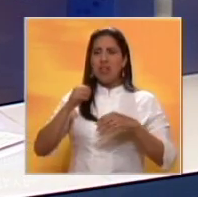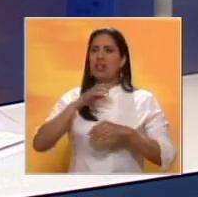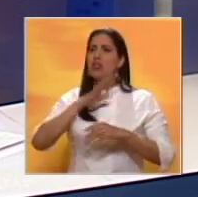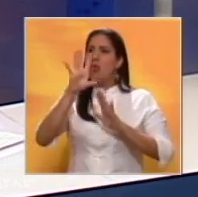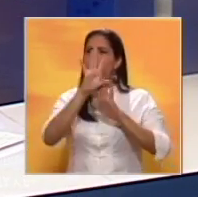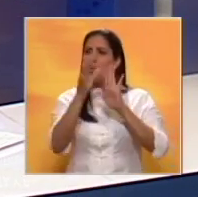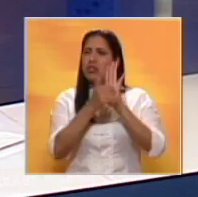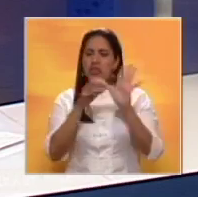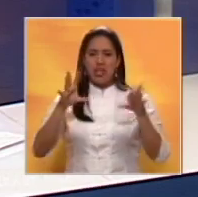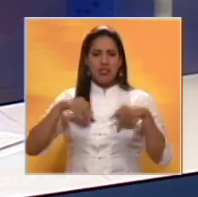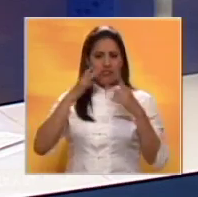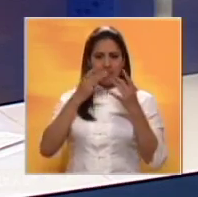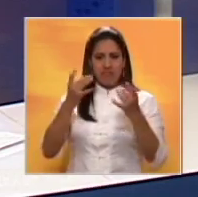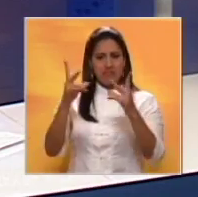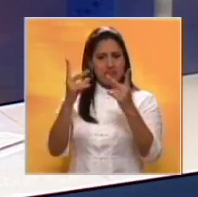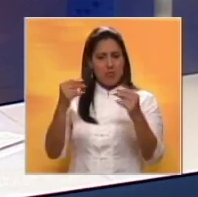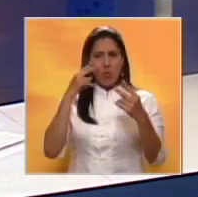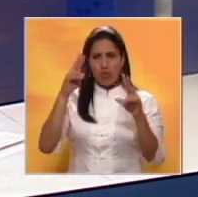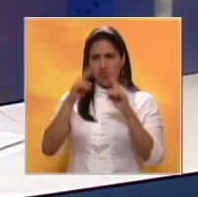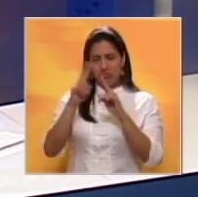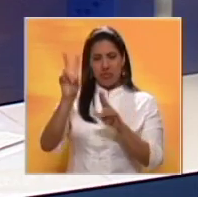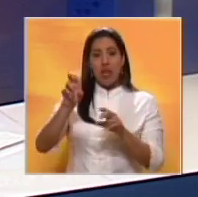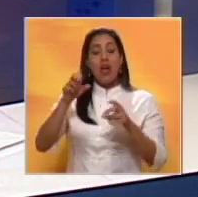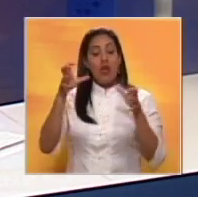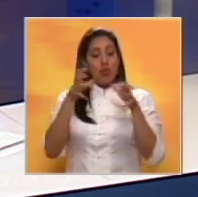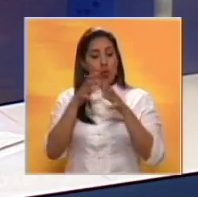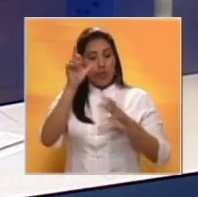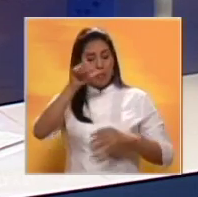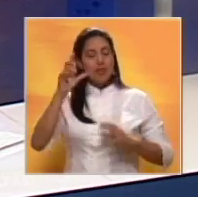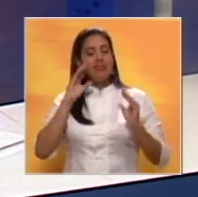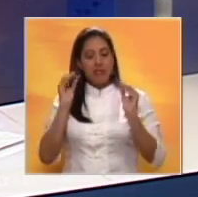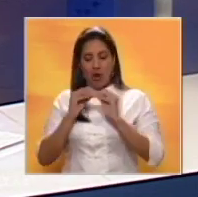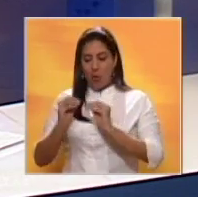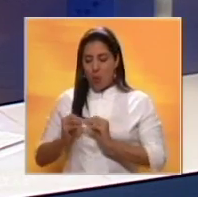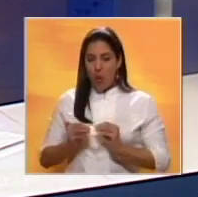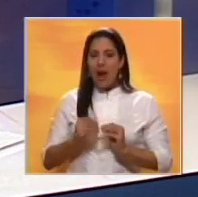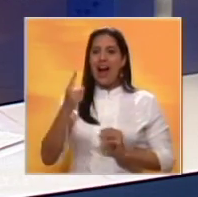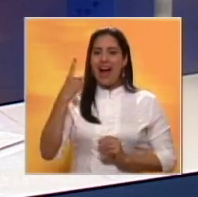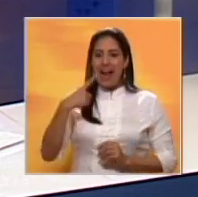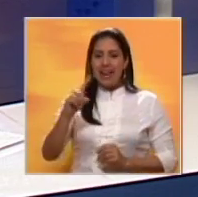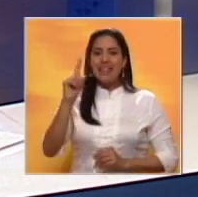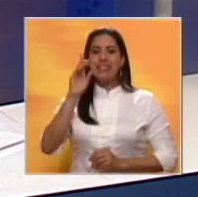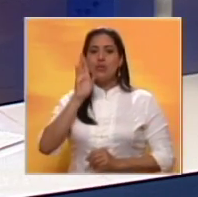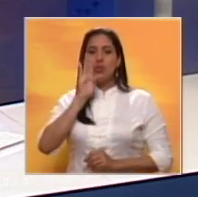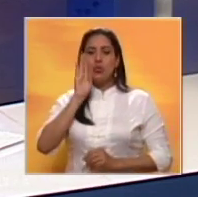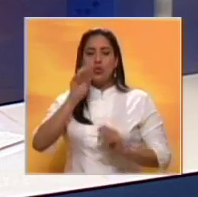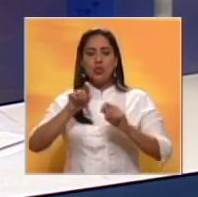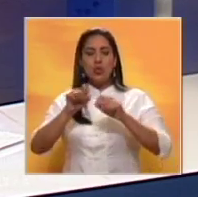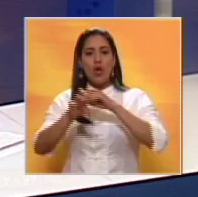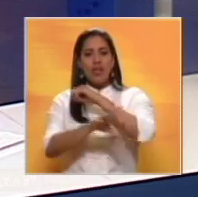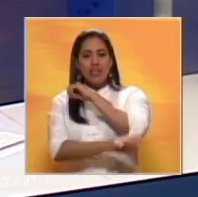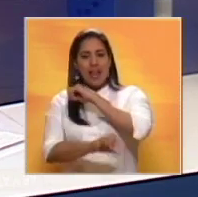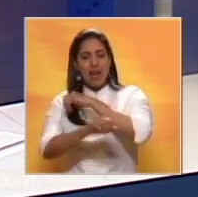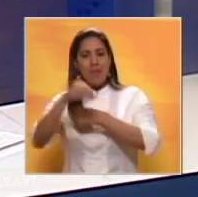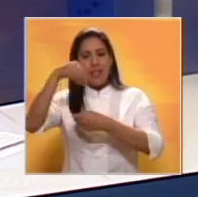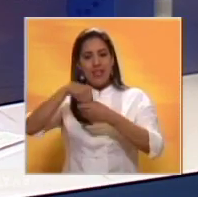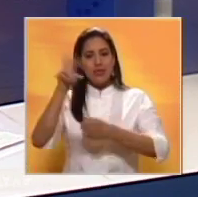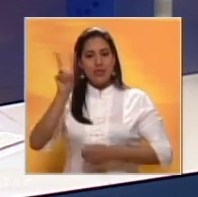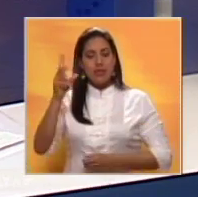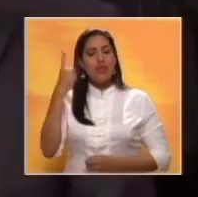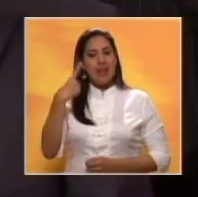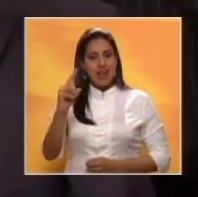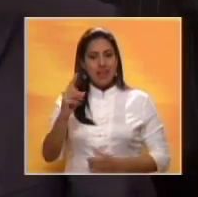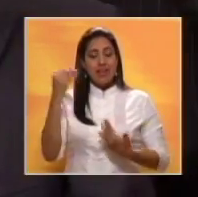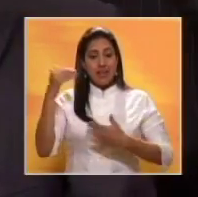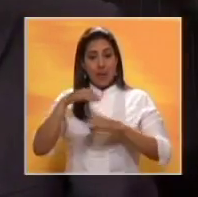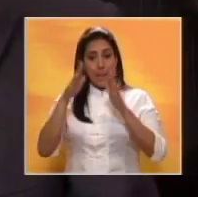Asamblea Constituyente en Venezuela. Durante el encuentro, todos los diplomáticos coincidieron que existe una ruptura del orden democrático en nuestro país. El ministro